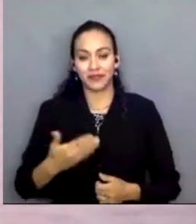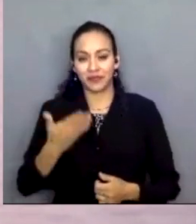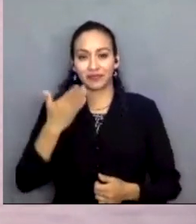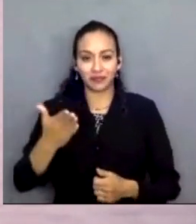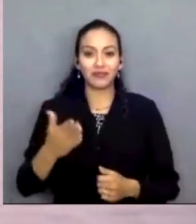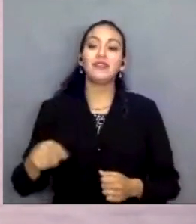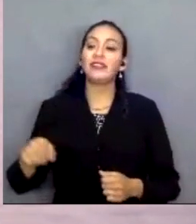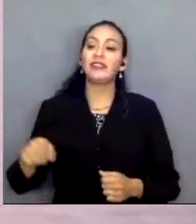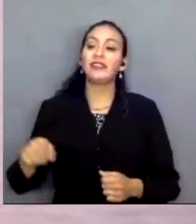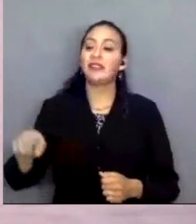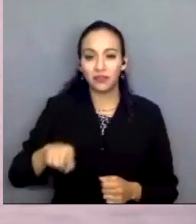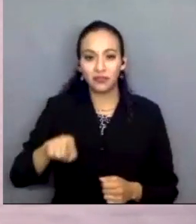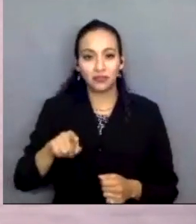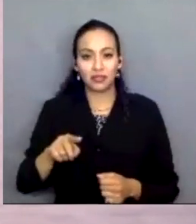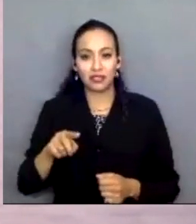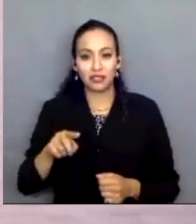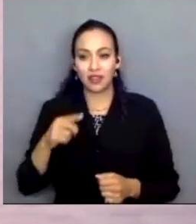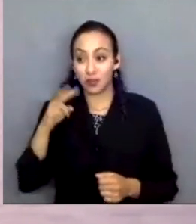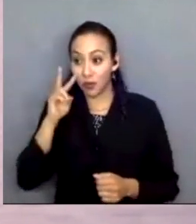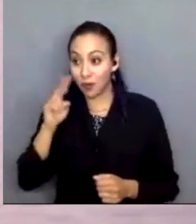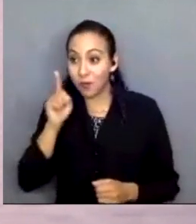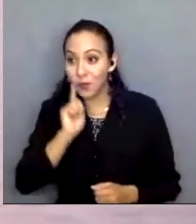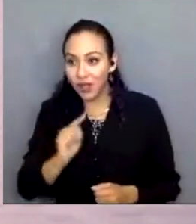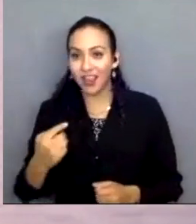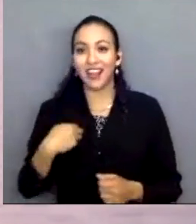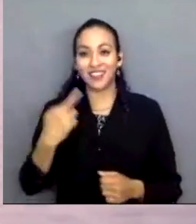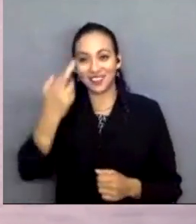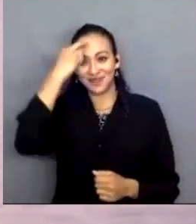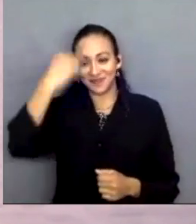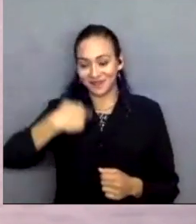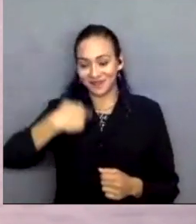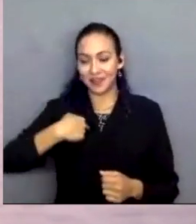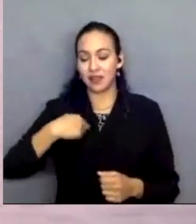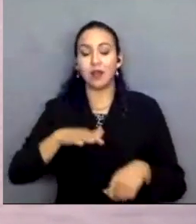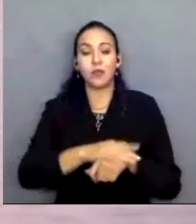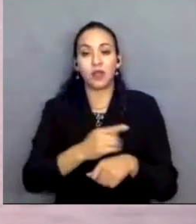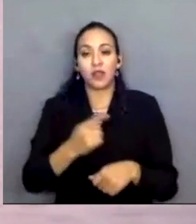vez del concurso, las veo y me veo, porque